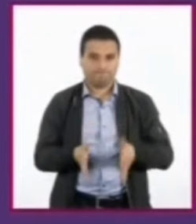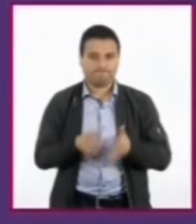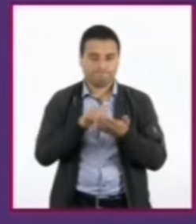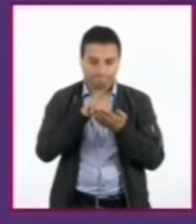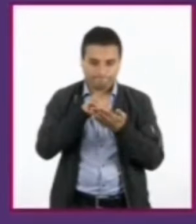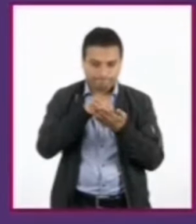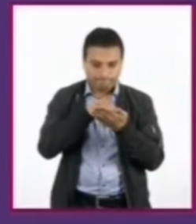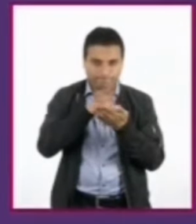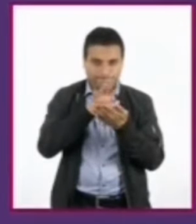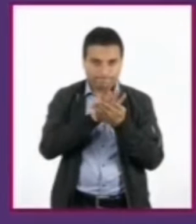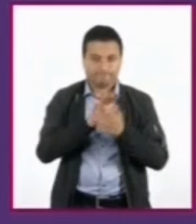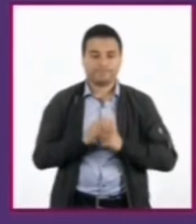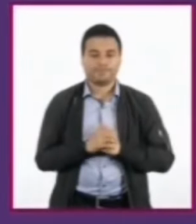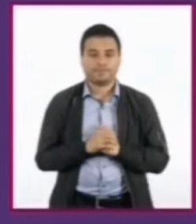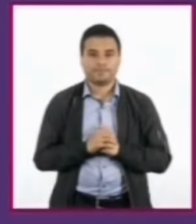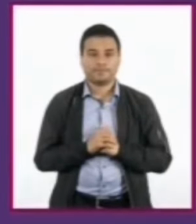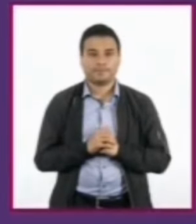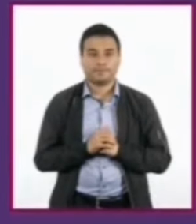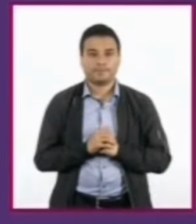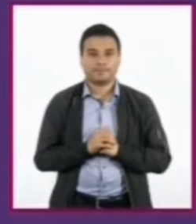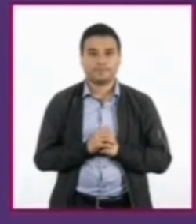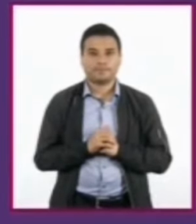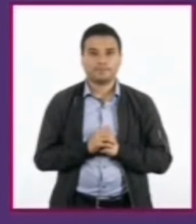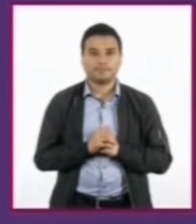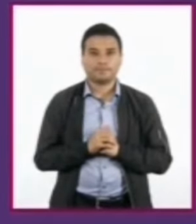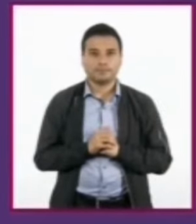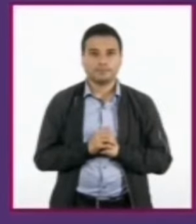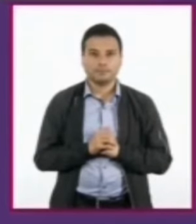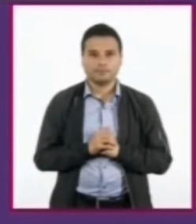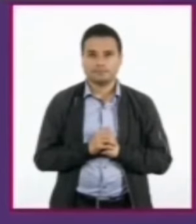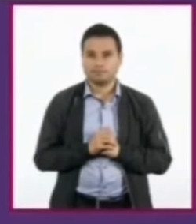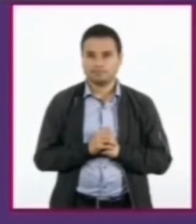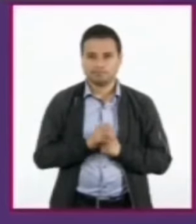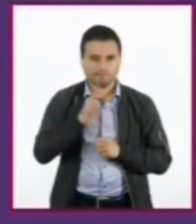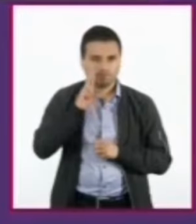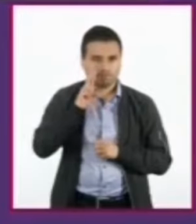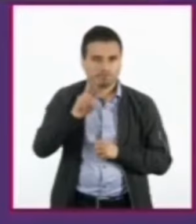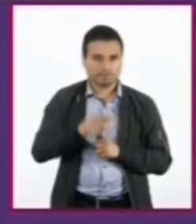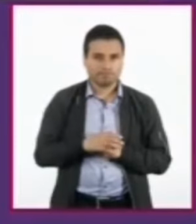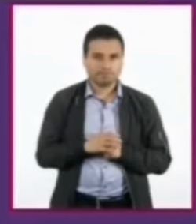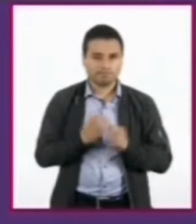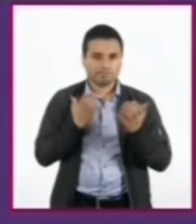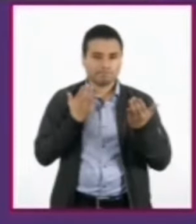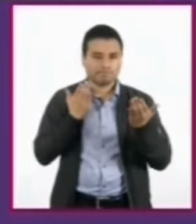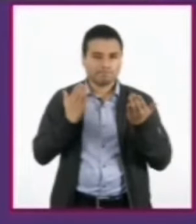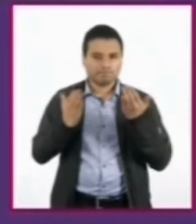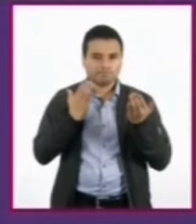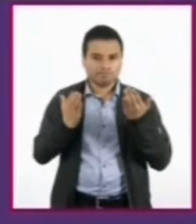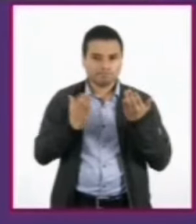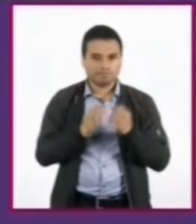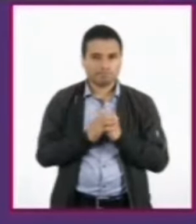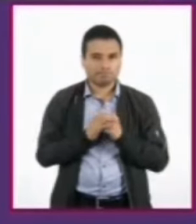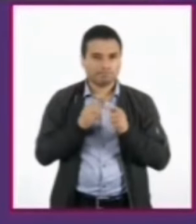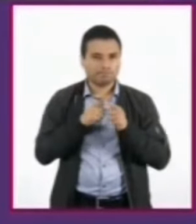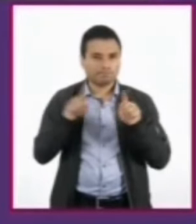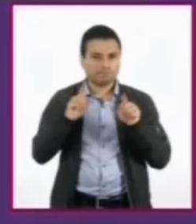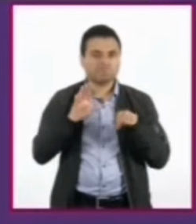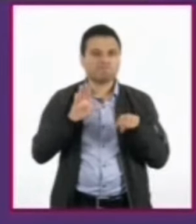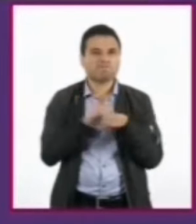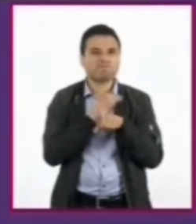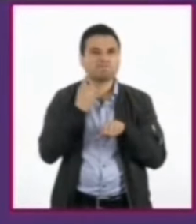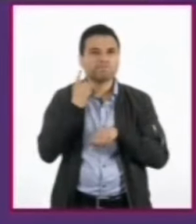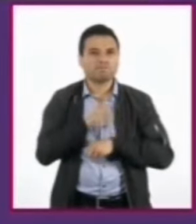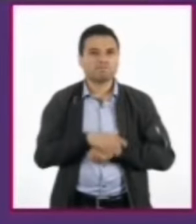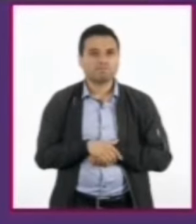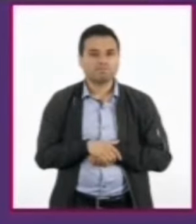de la masa final en la tabla anterior. ¿Qué observan? Compare las magnitudes de la masa inicial y la masa final en ambos